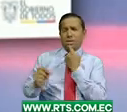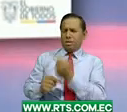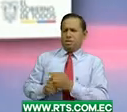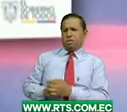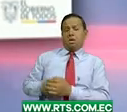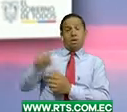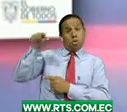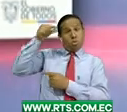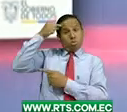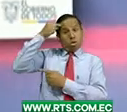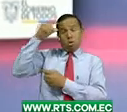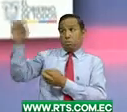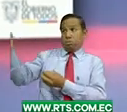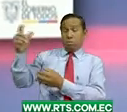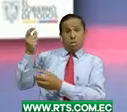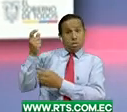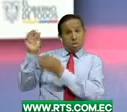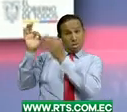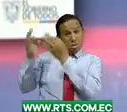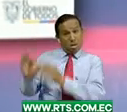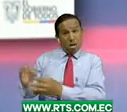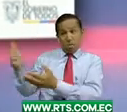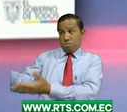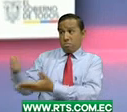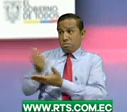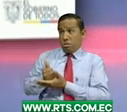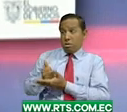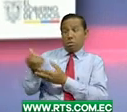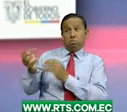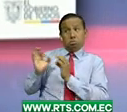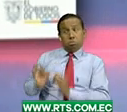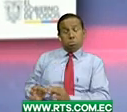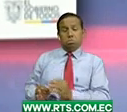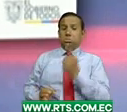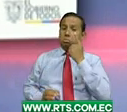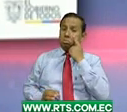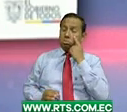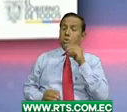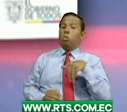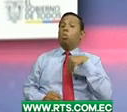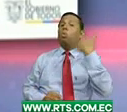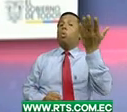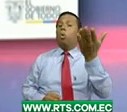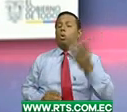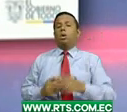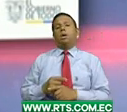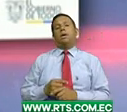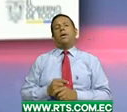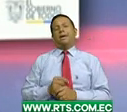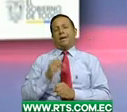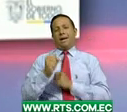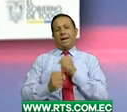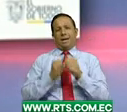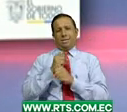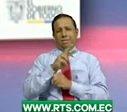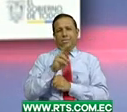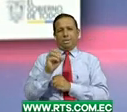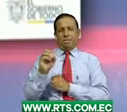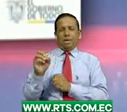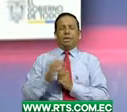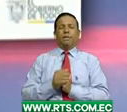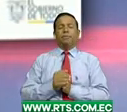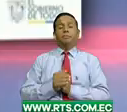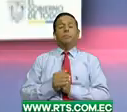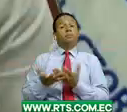los recursos para el normal desarrollo del proceso electoral que iniciará en el segundo semestre de 2020, por lo que también se señala las elecciones